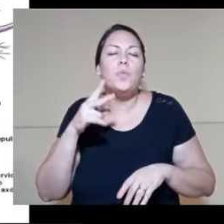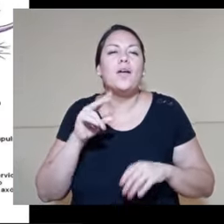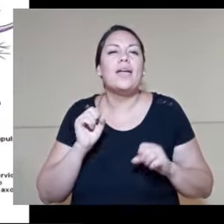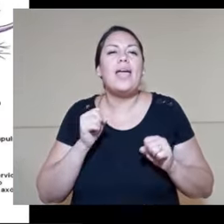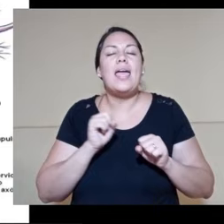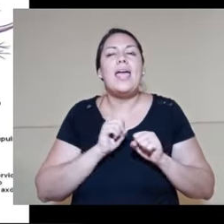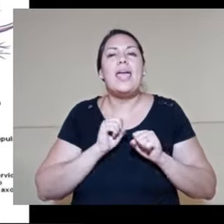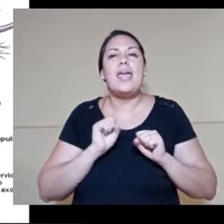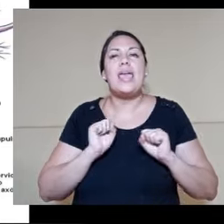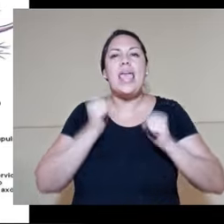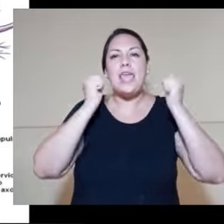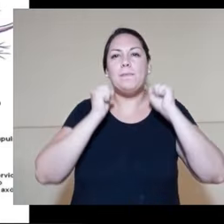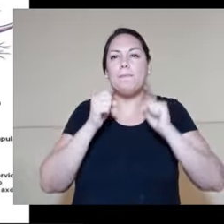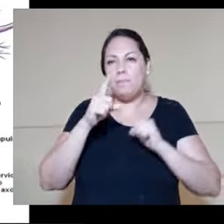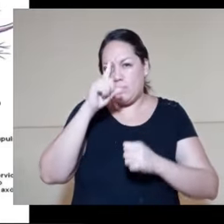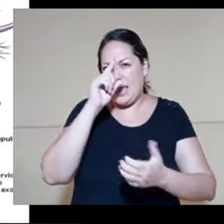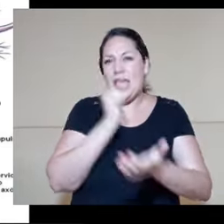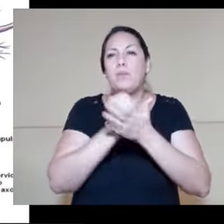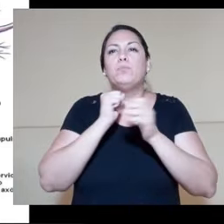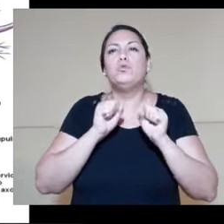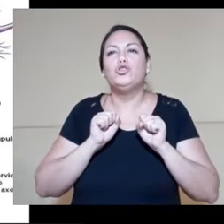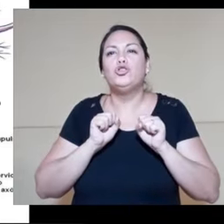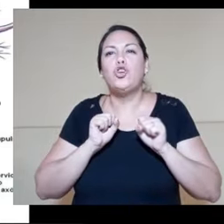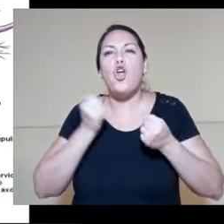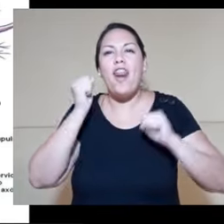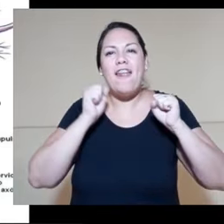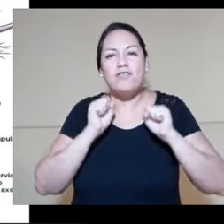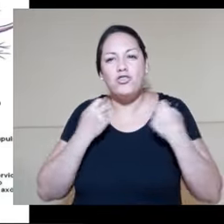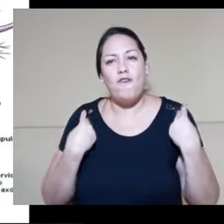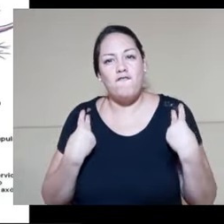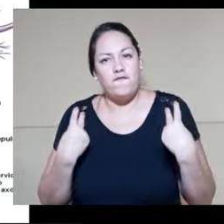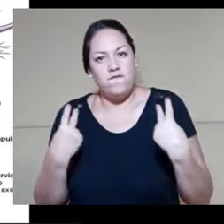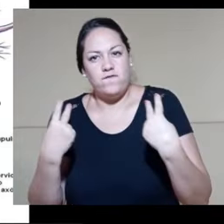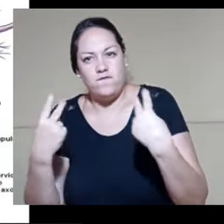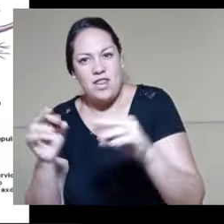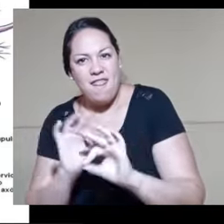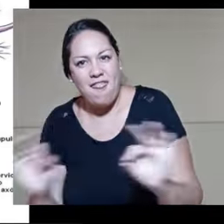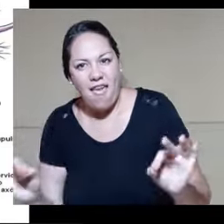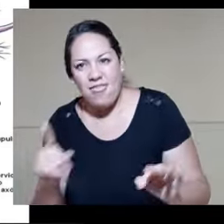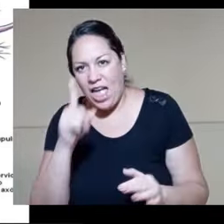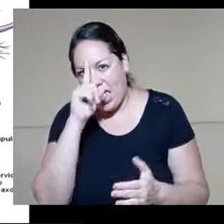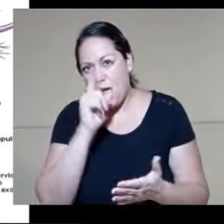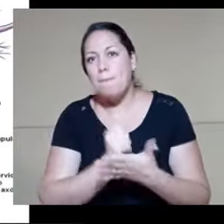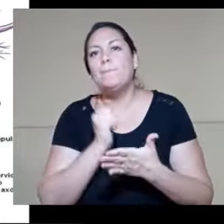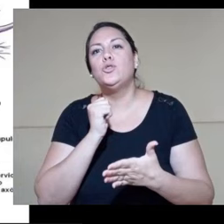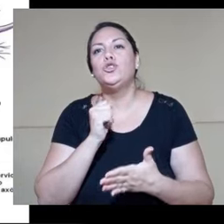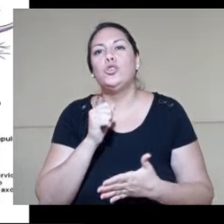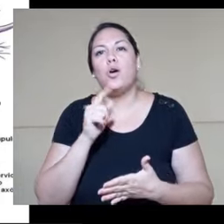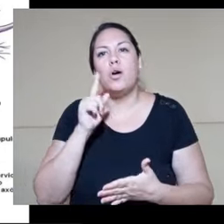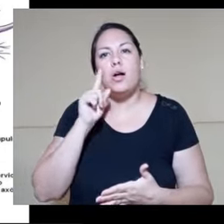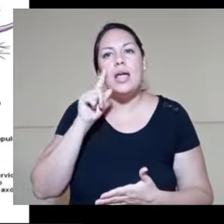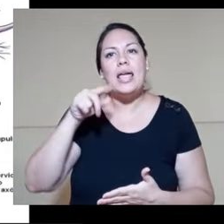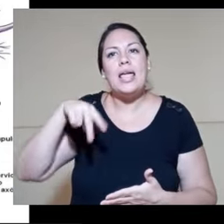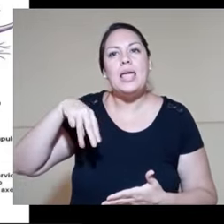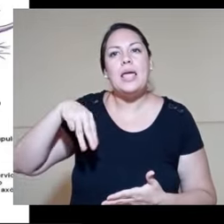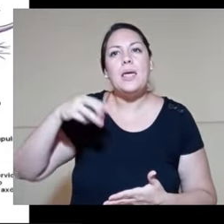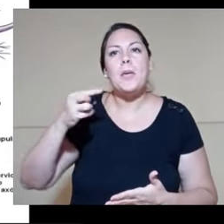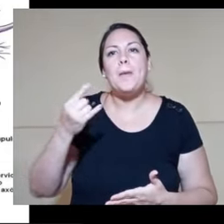Porque el impulso nervioso no viaja. O si viaja, llega un momento donde se pierde o no llega al órgano que tiene que llegar.